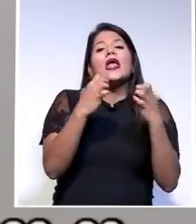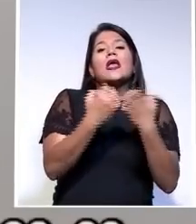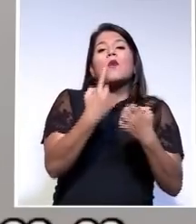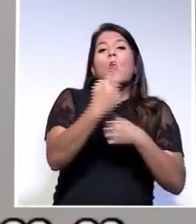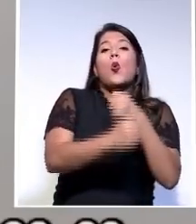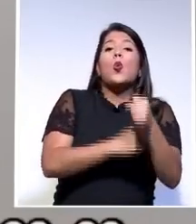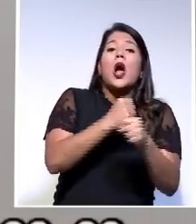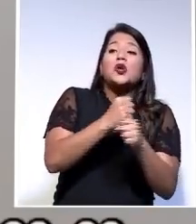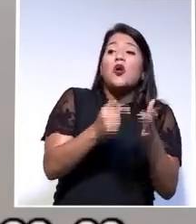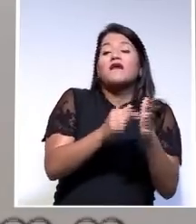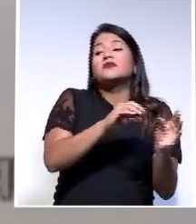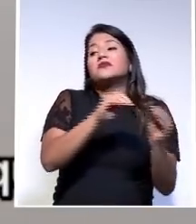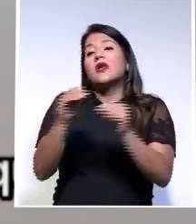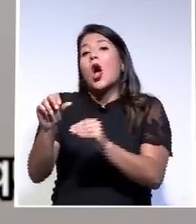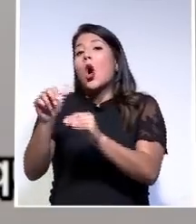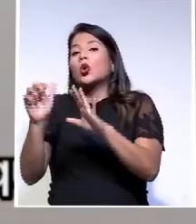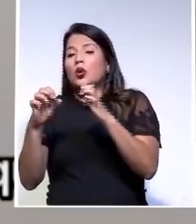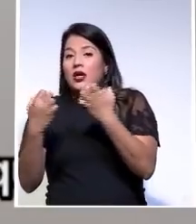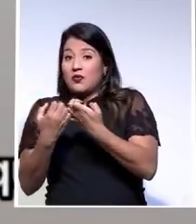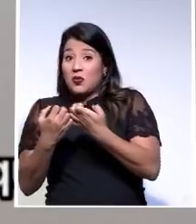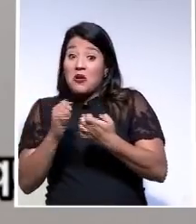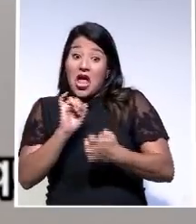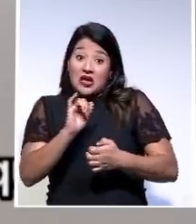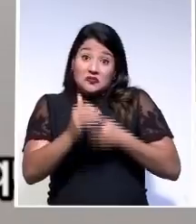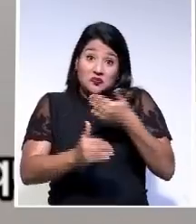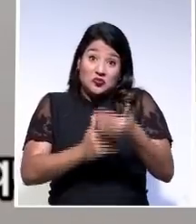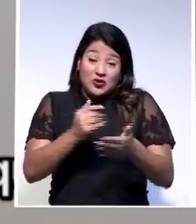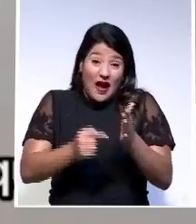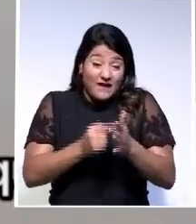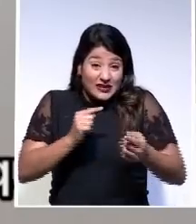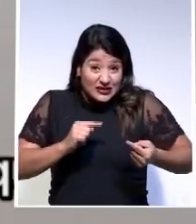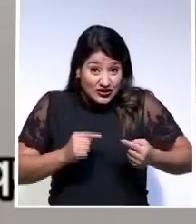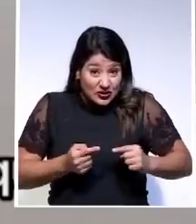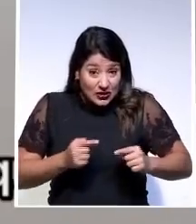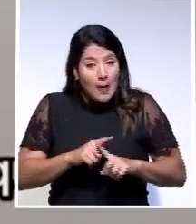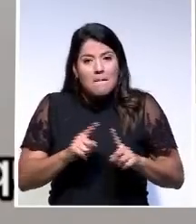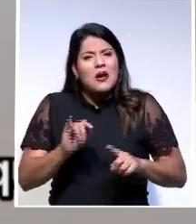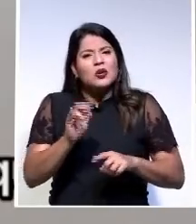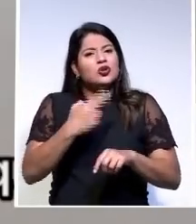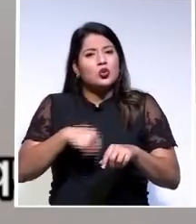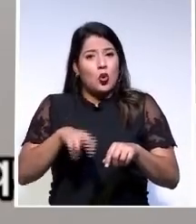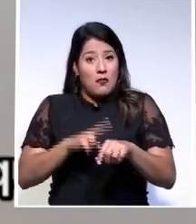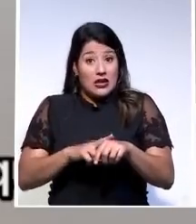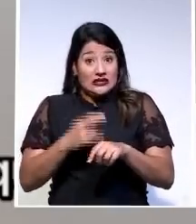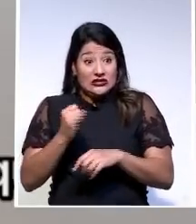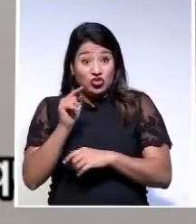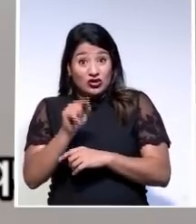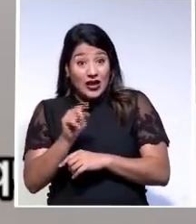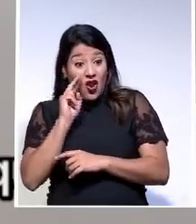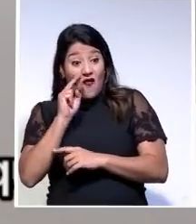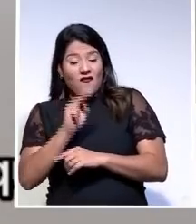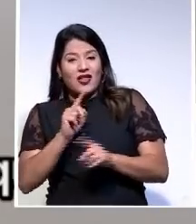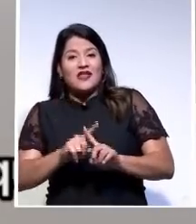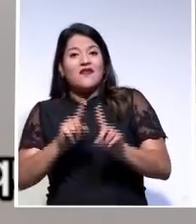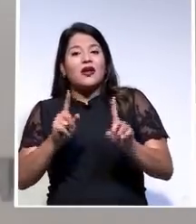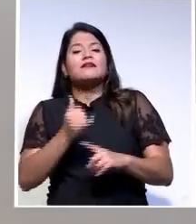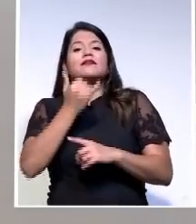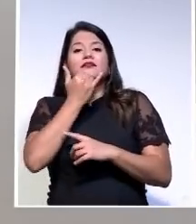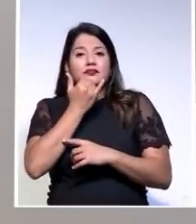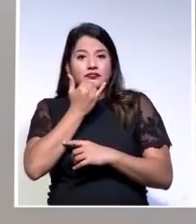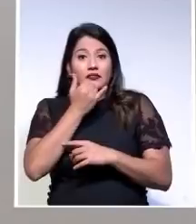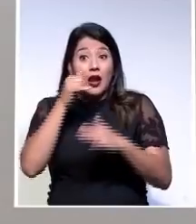procesos dolorosos, es normal y quien lo vea de otra forma se equivoca. En Liberación,